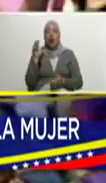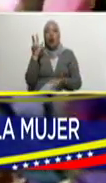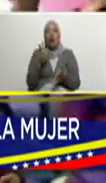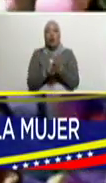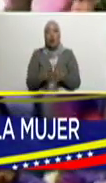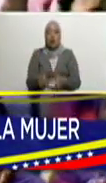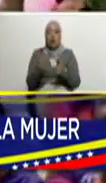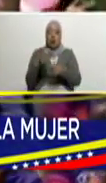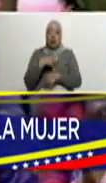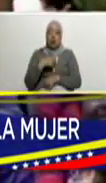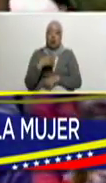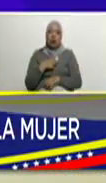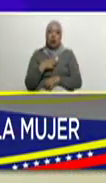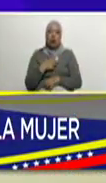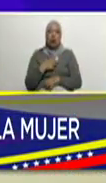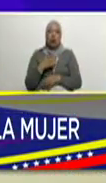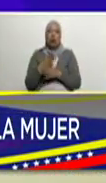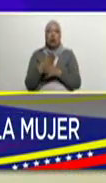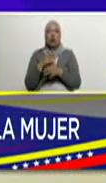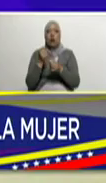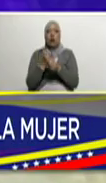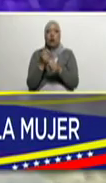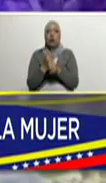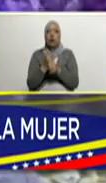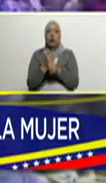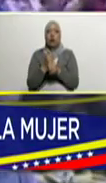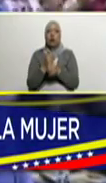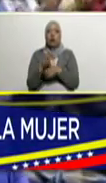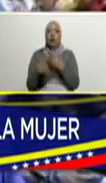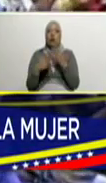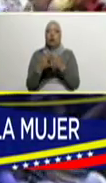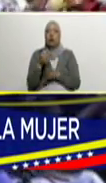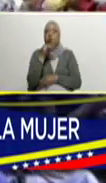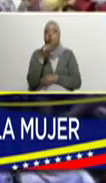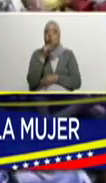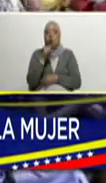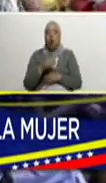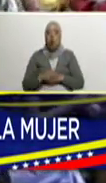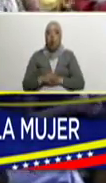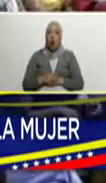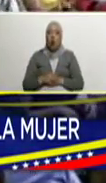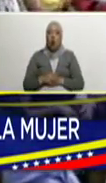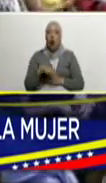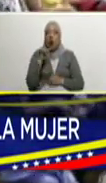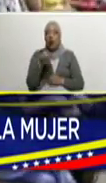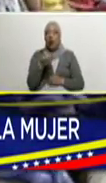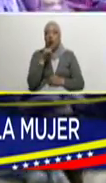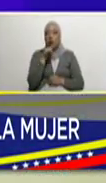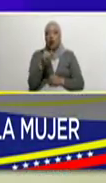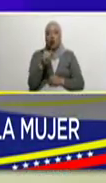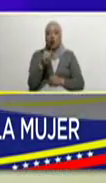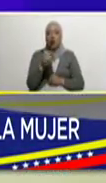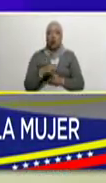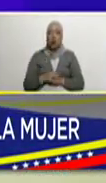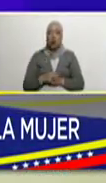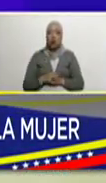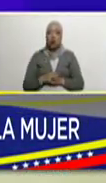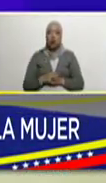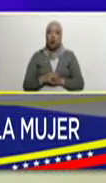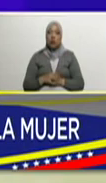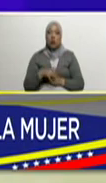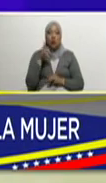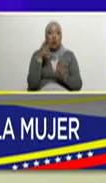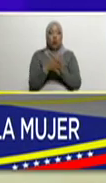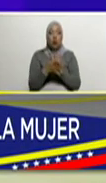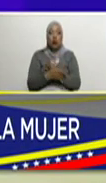¡Cúmplase! Conversadito, Magali, no sueltes ahí, porque voy a anunciar también lo que tiene que